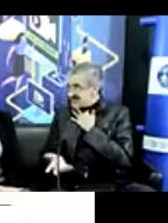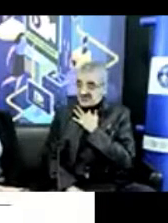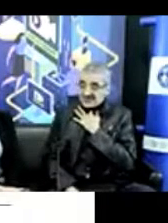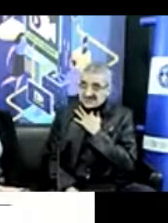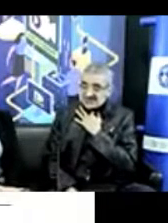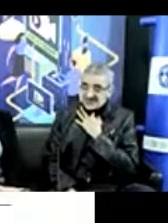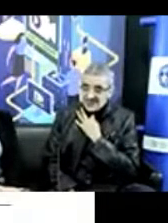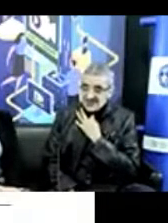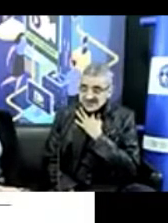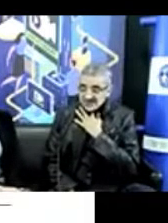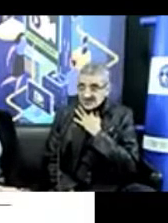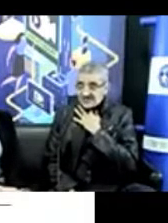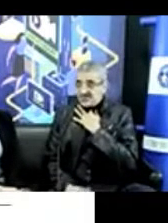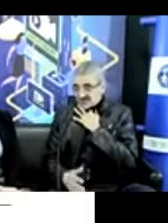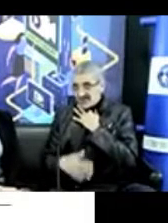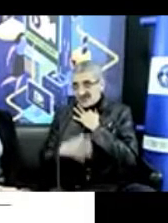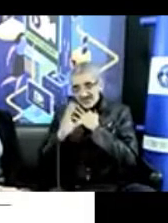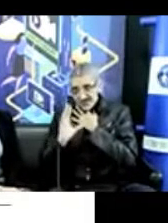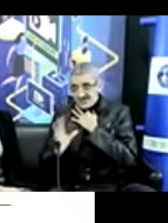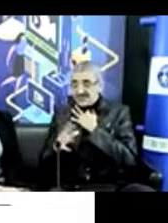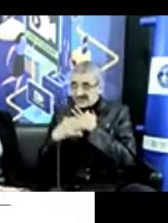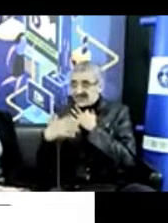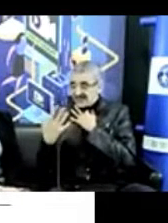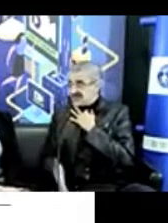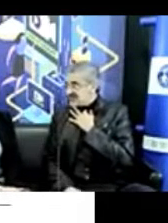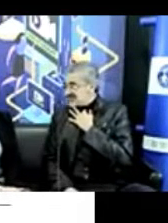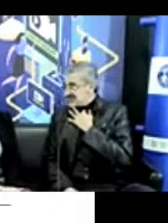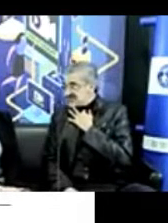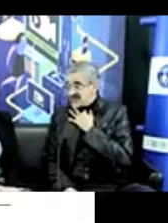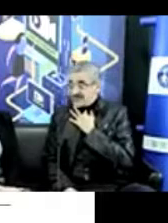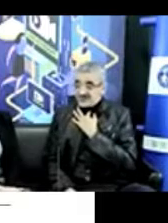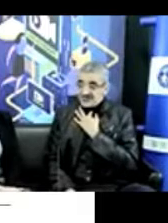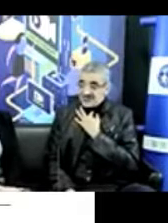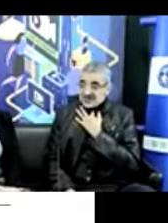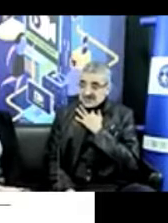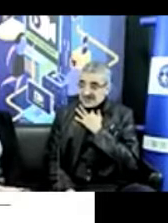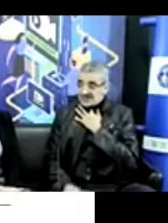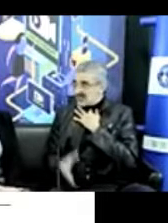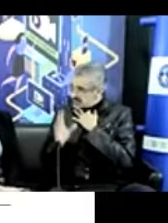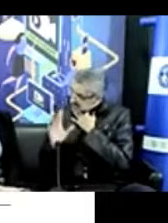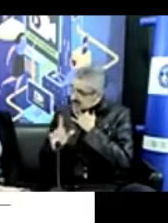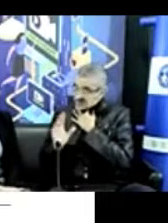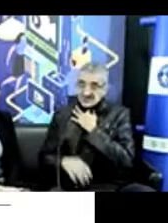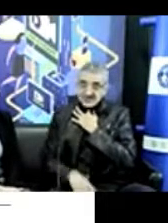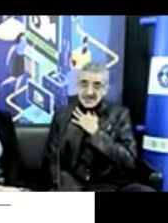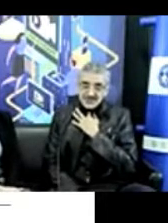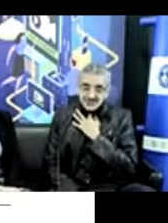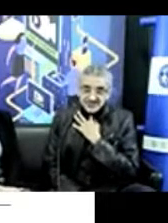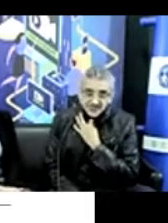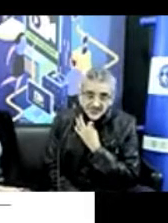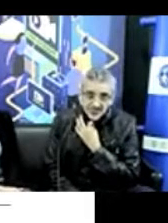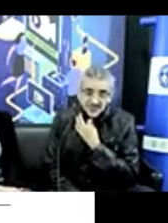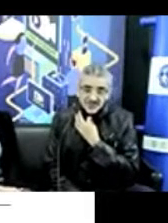hay ciertos riesgos. Claro. Y entonces el usuario empieza a adquirir conciencia y empieza a reducir riesgos y